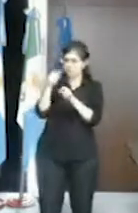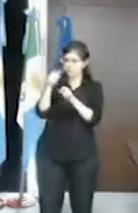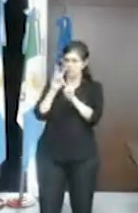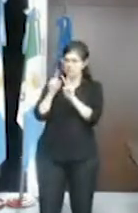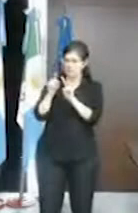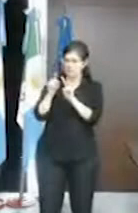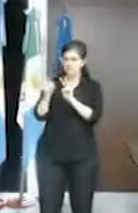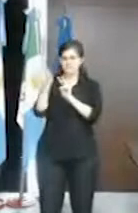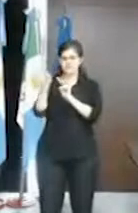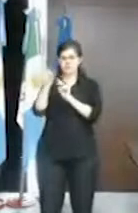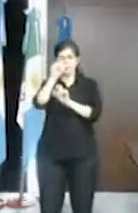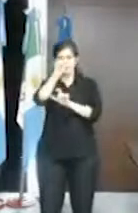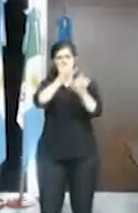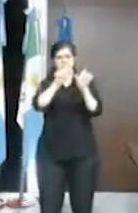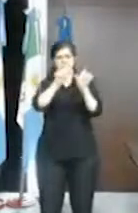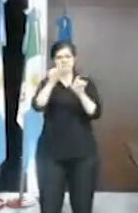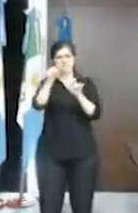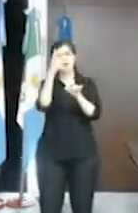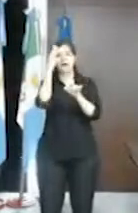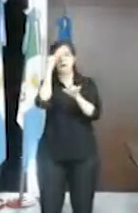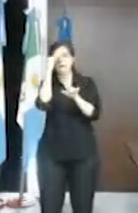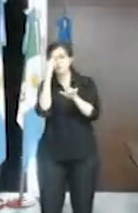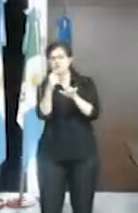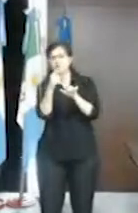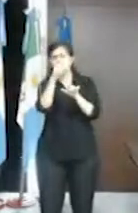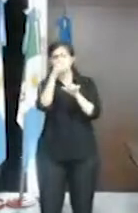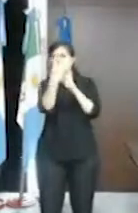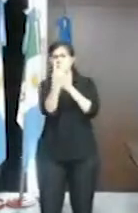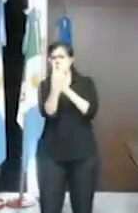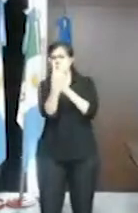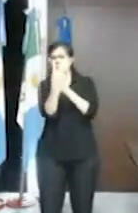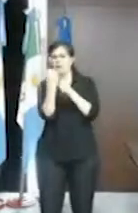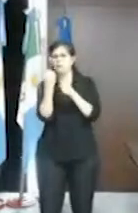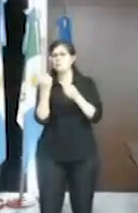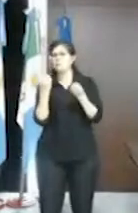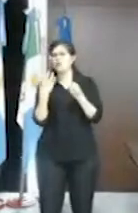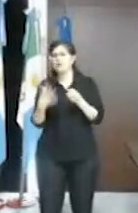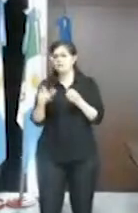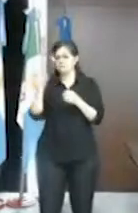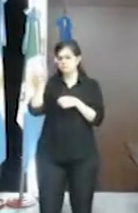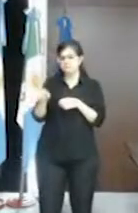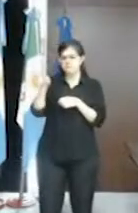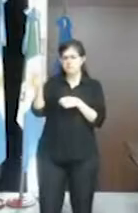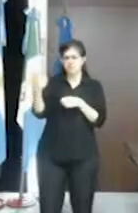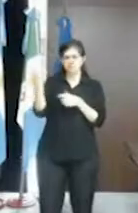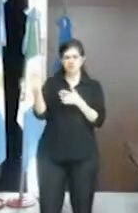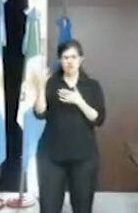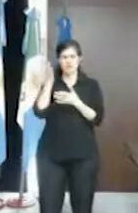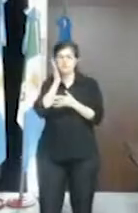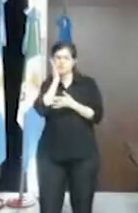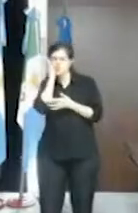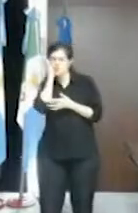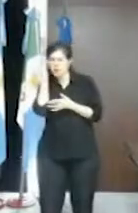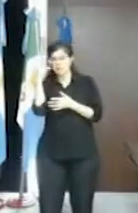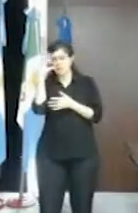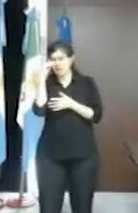cuidadores domiciliarios en el horario de la noche, son los trastornos del sueño. La persona pierde su capacidad de regular